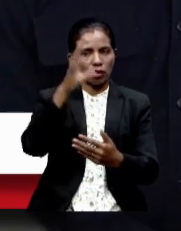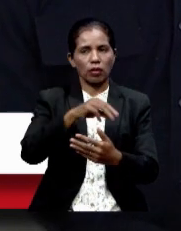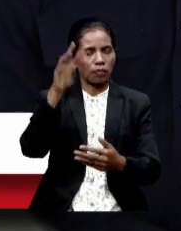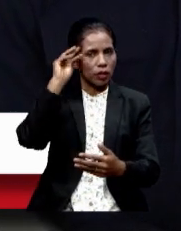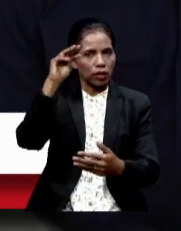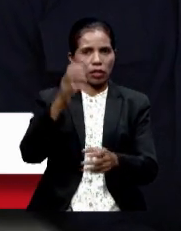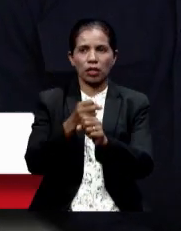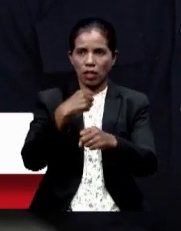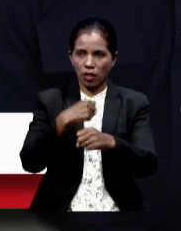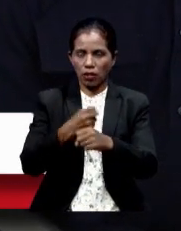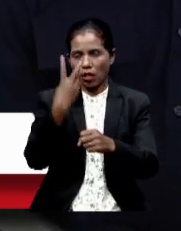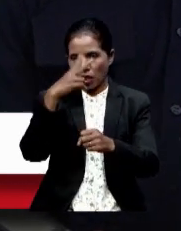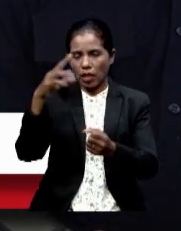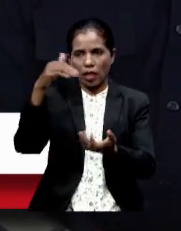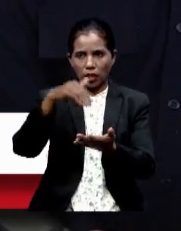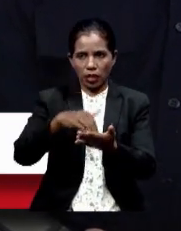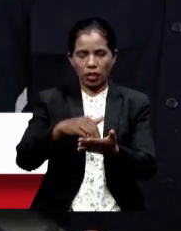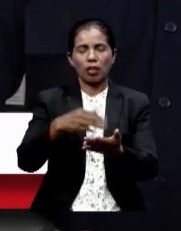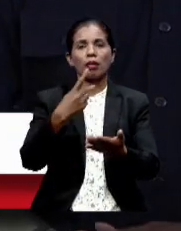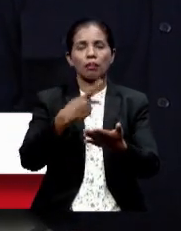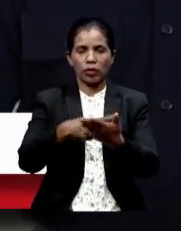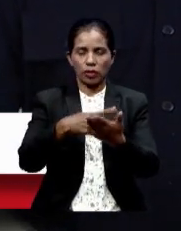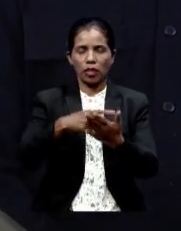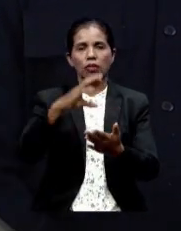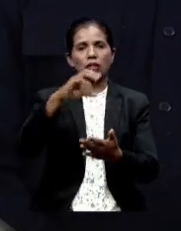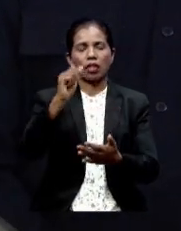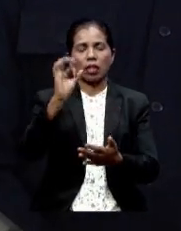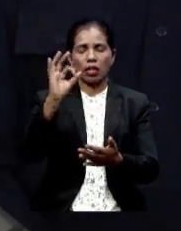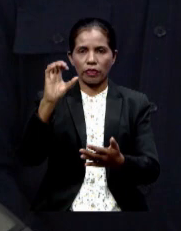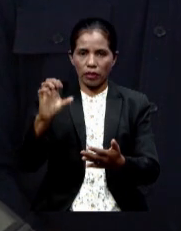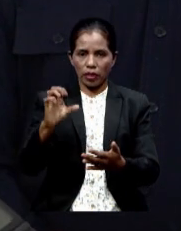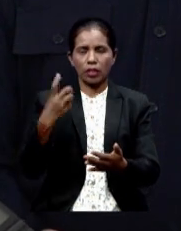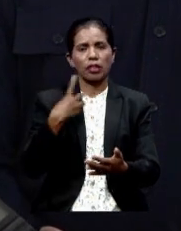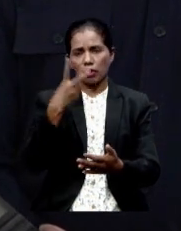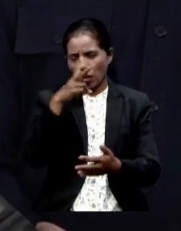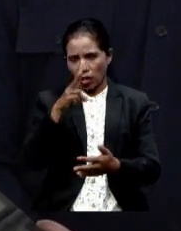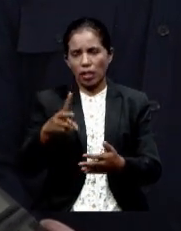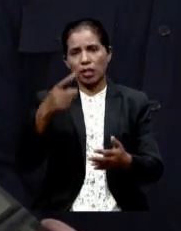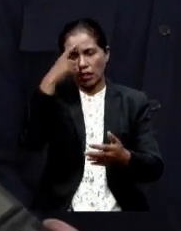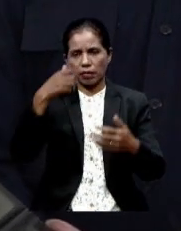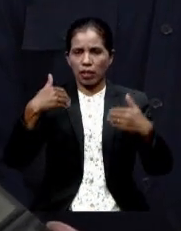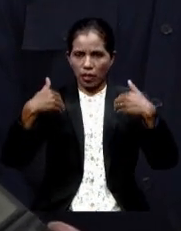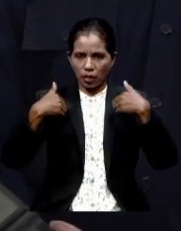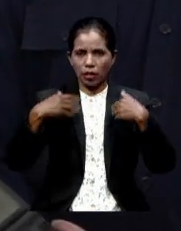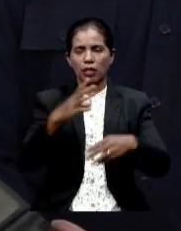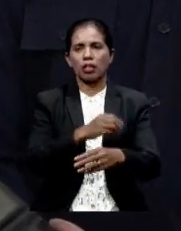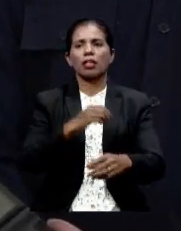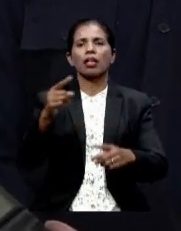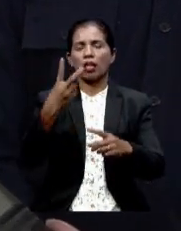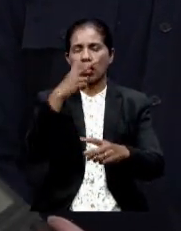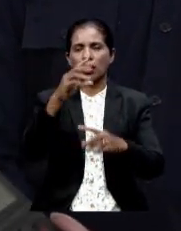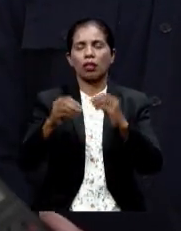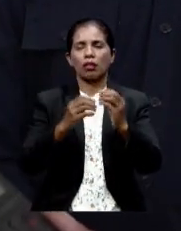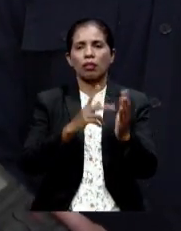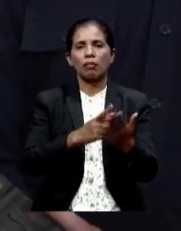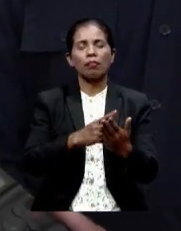halo avaliação e daba projeto café nerasi, aturune e tatare tamba ia mos atu halo expansão ba ia posto